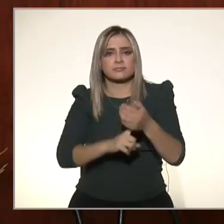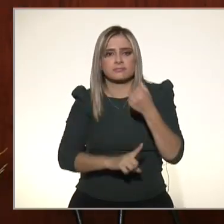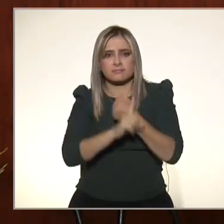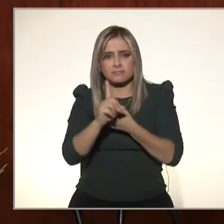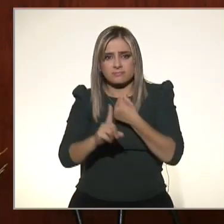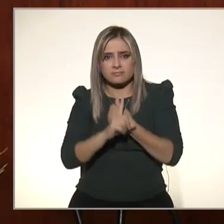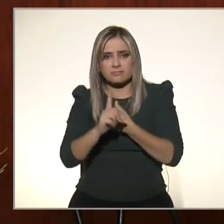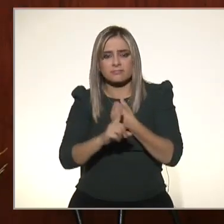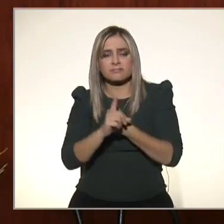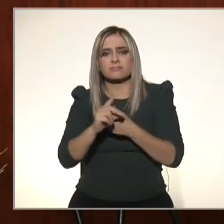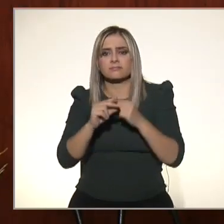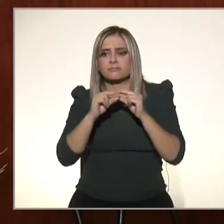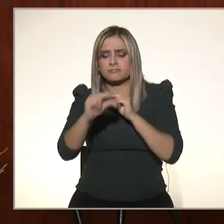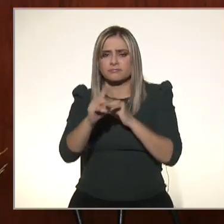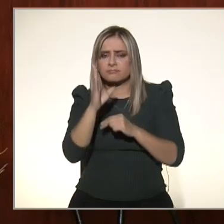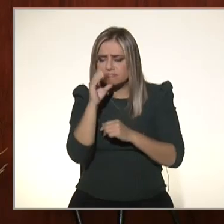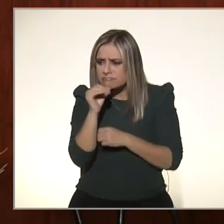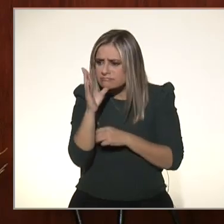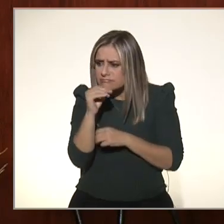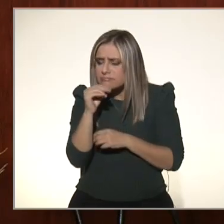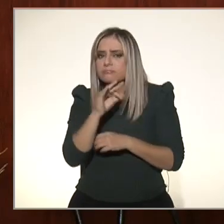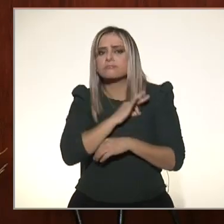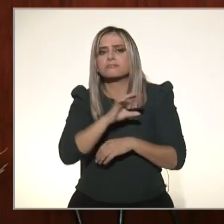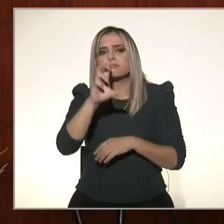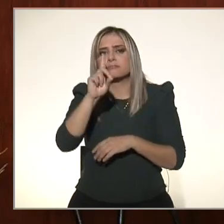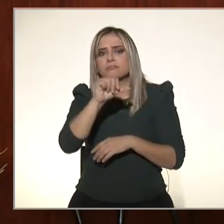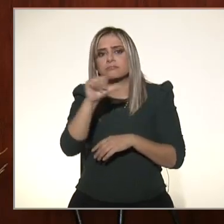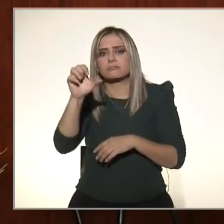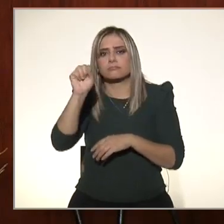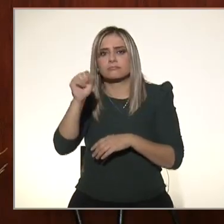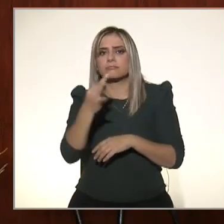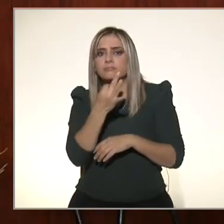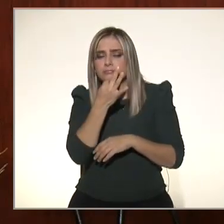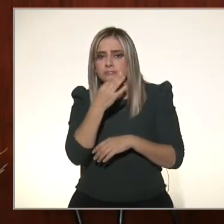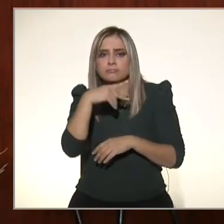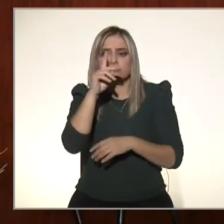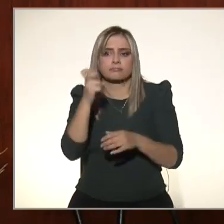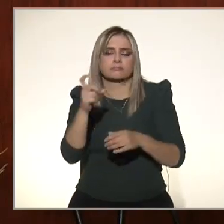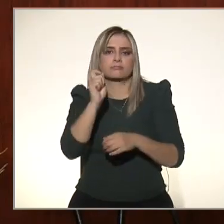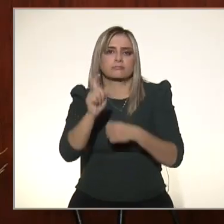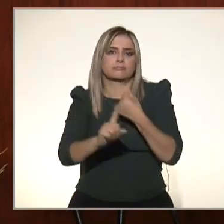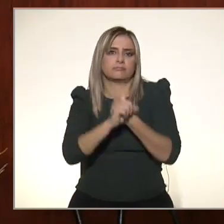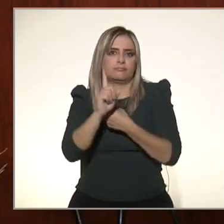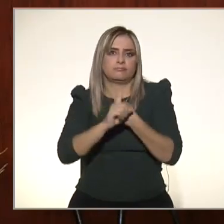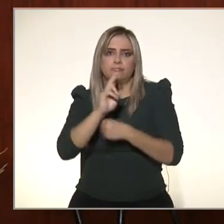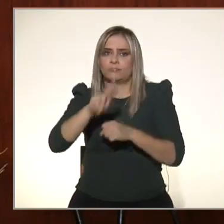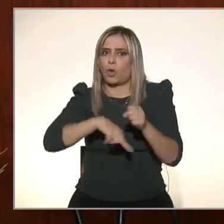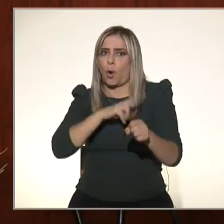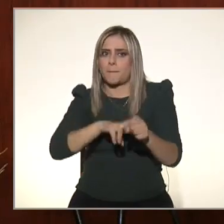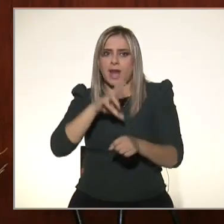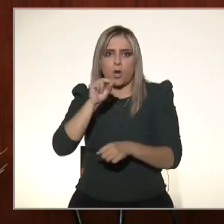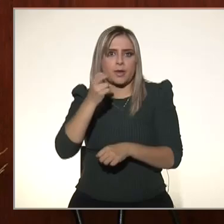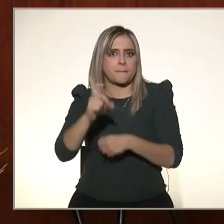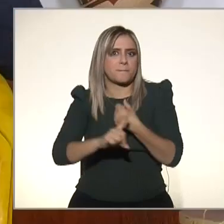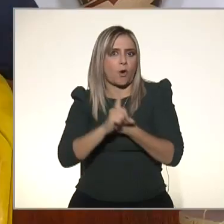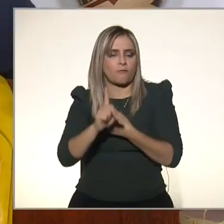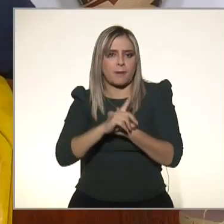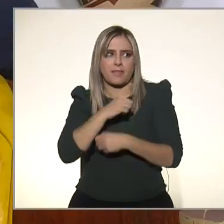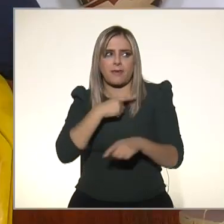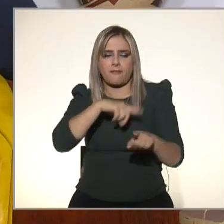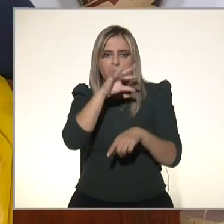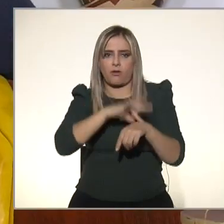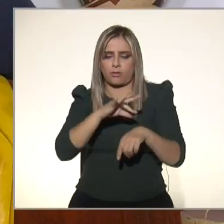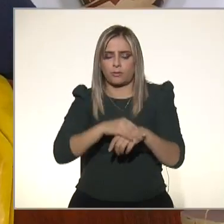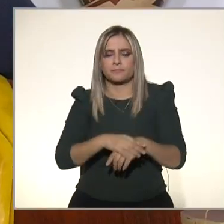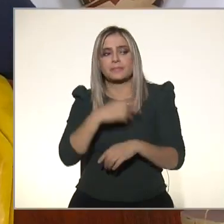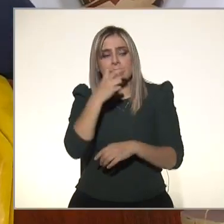una eyaculación retardada, puede tardar 30 a 60 minutos, pero eso ya es una disfunción, ya no es lo normal. Ok, perfecto. Estos son números